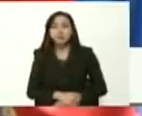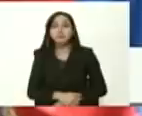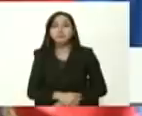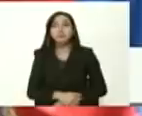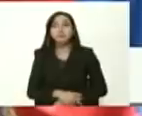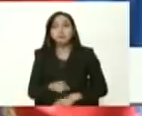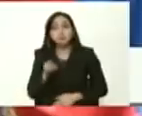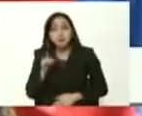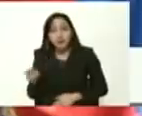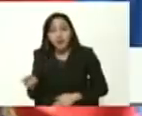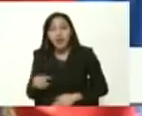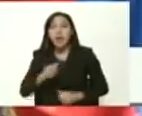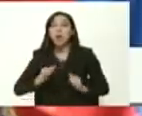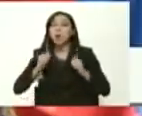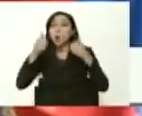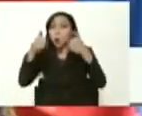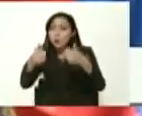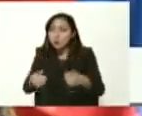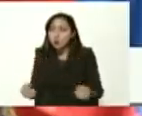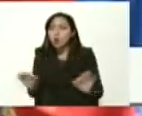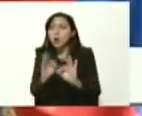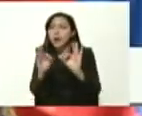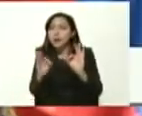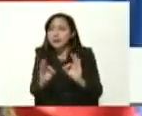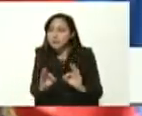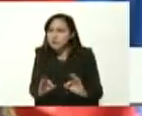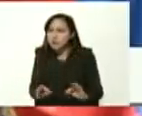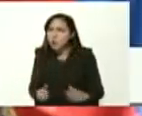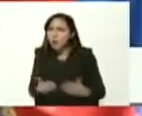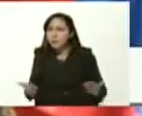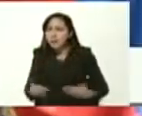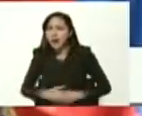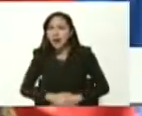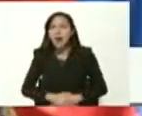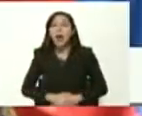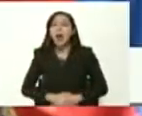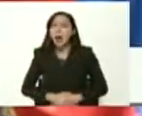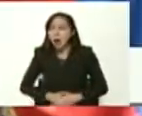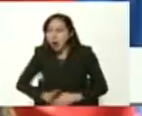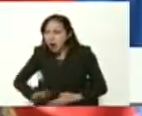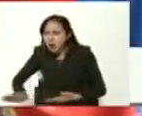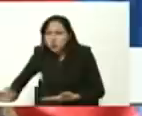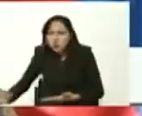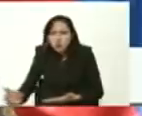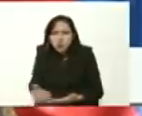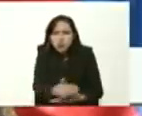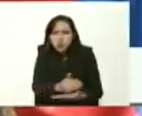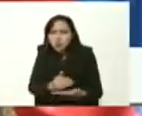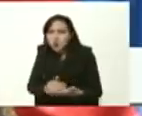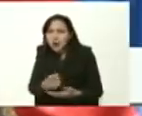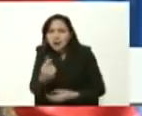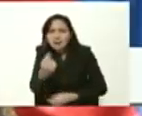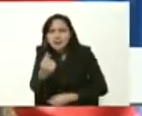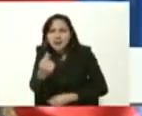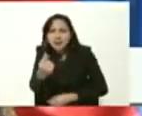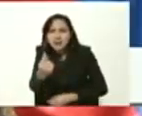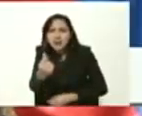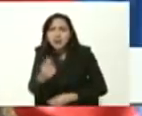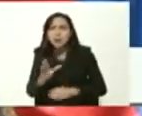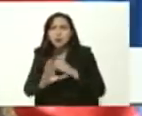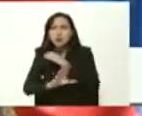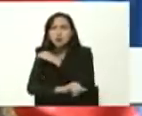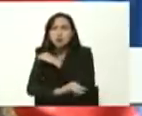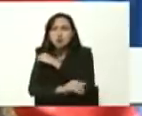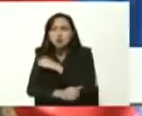comenzó de manera vertiginosa a poseer bienes valorados en